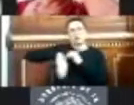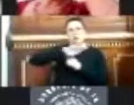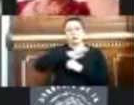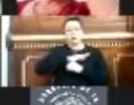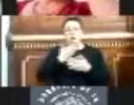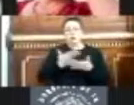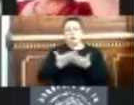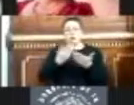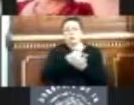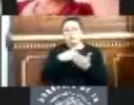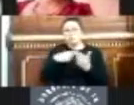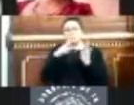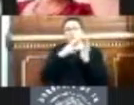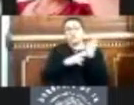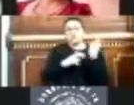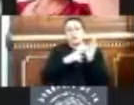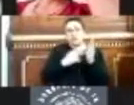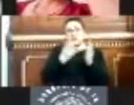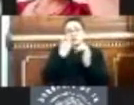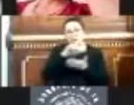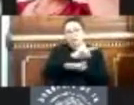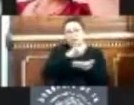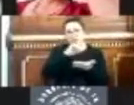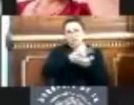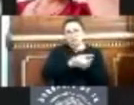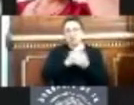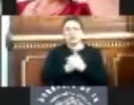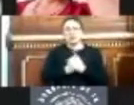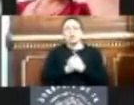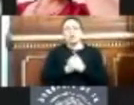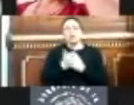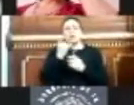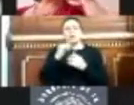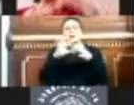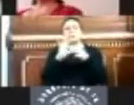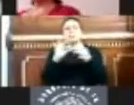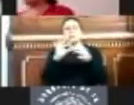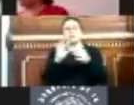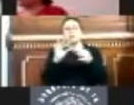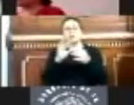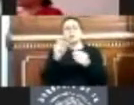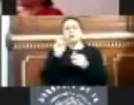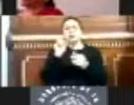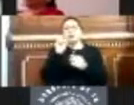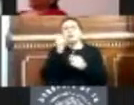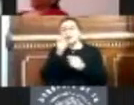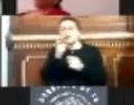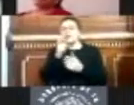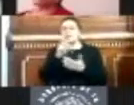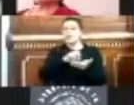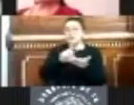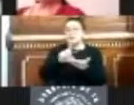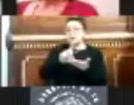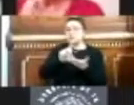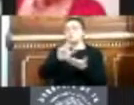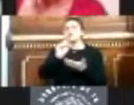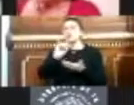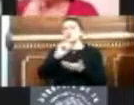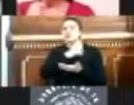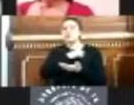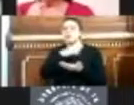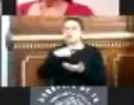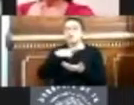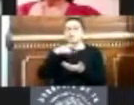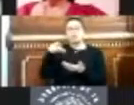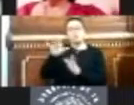trabajo, que delimita perfectamente los supuestos en que los derechos específicos pueden ser invocados por su titular, concretando